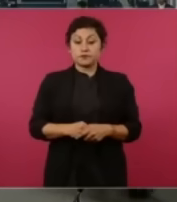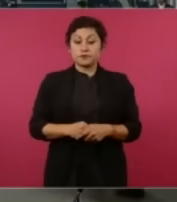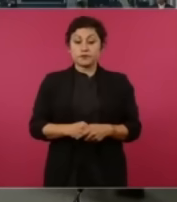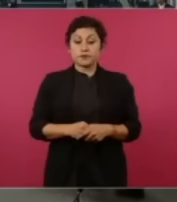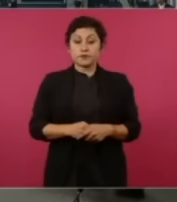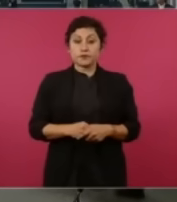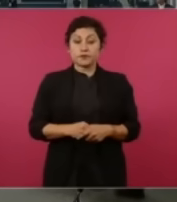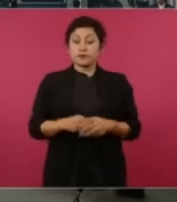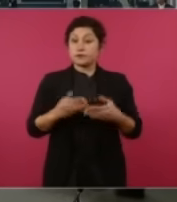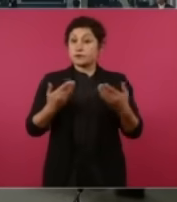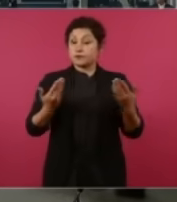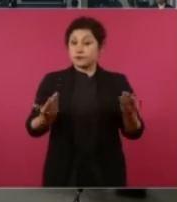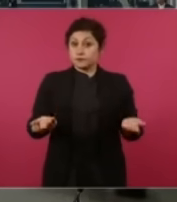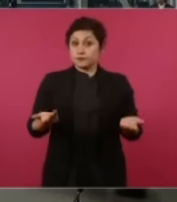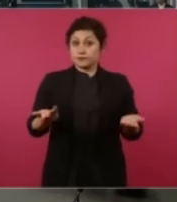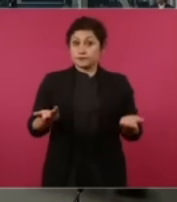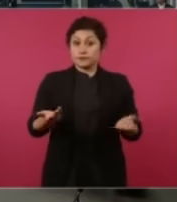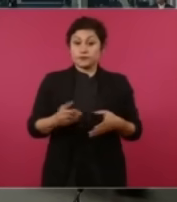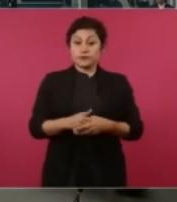Entonces,